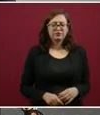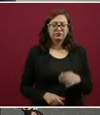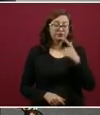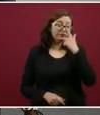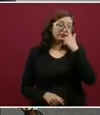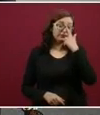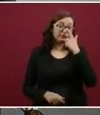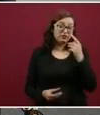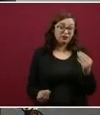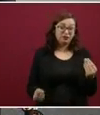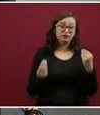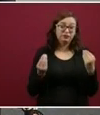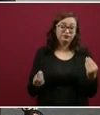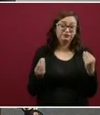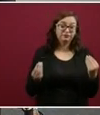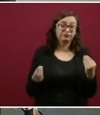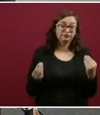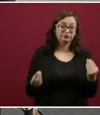sobre todo